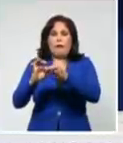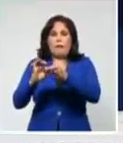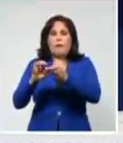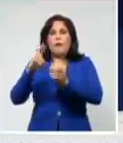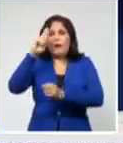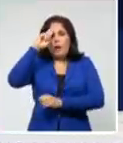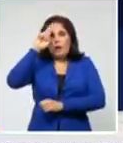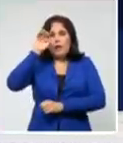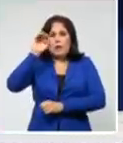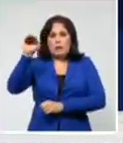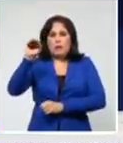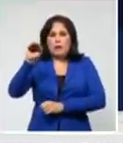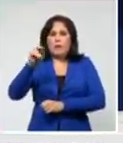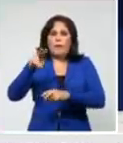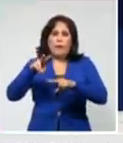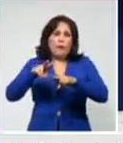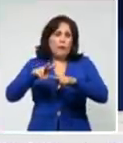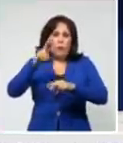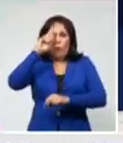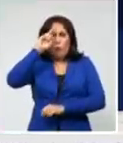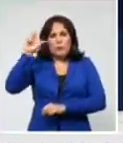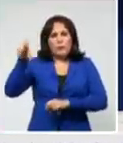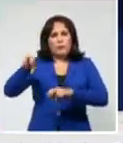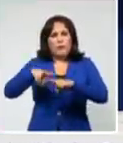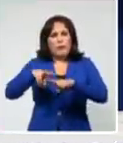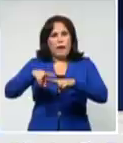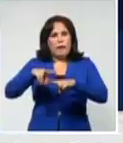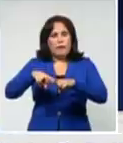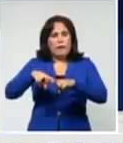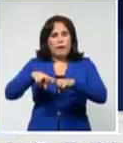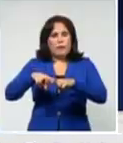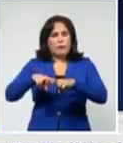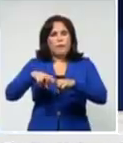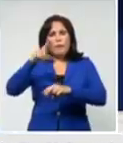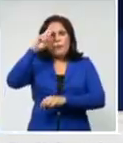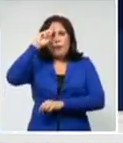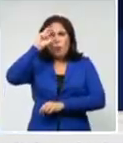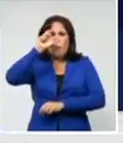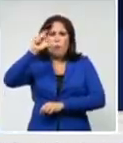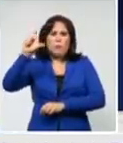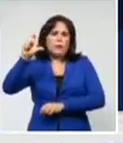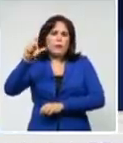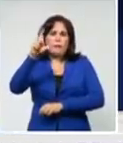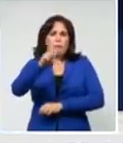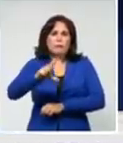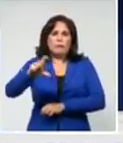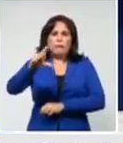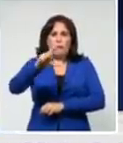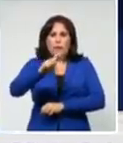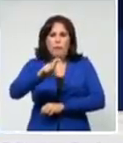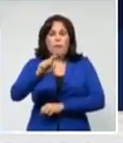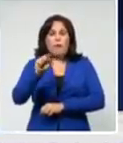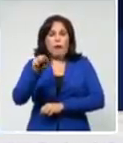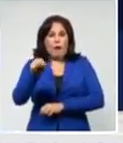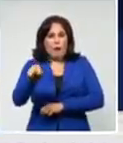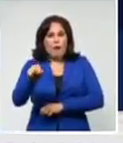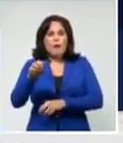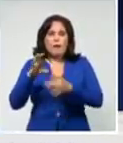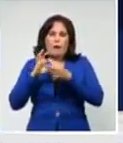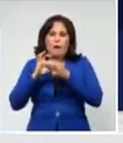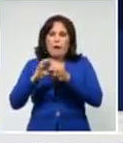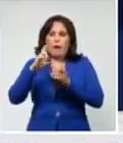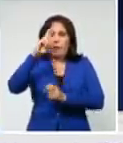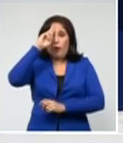en hospitales de La Habana también, y en hospitales de Camagüey, y